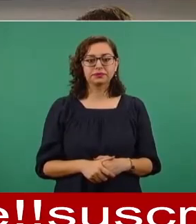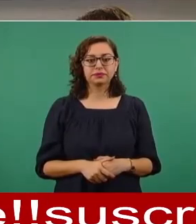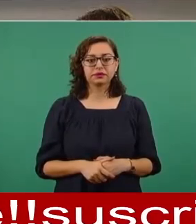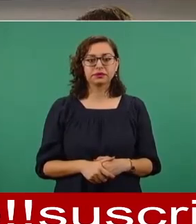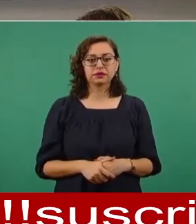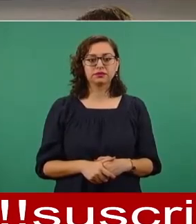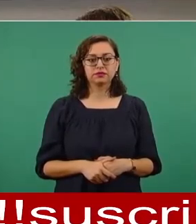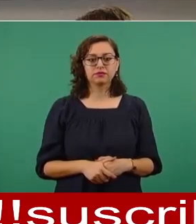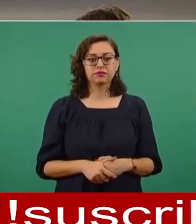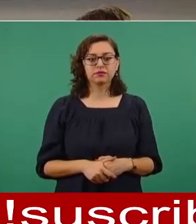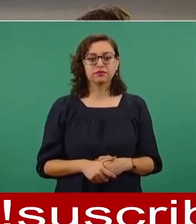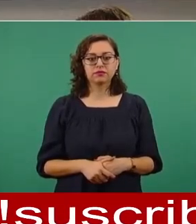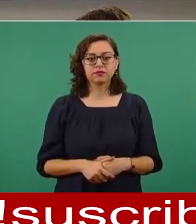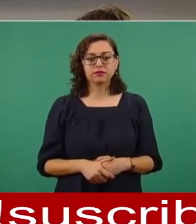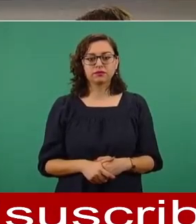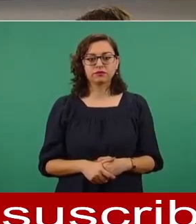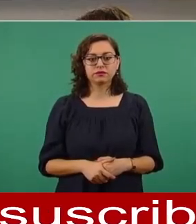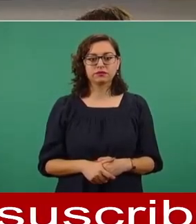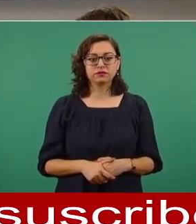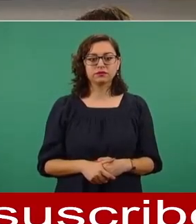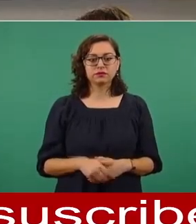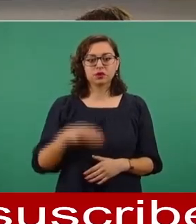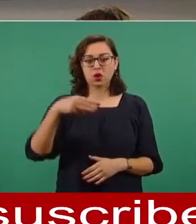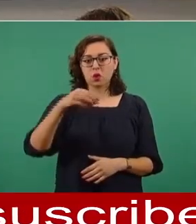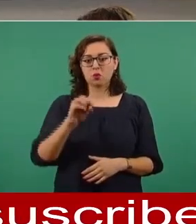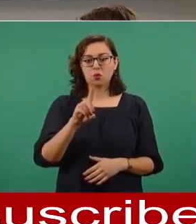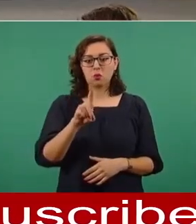O lo que les decía de Modi.